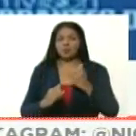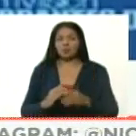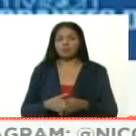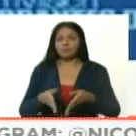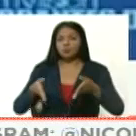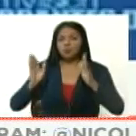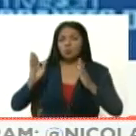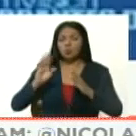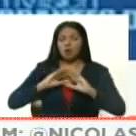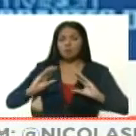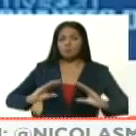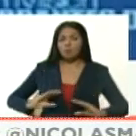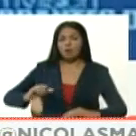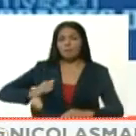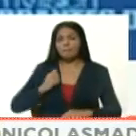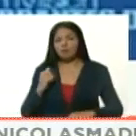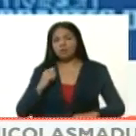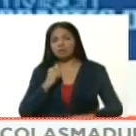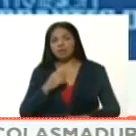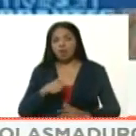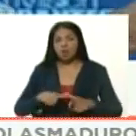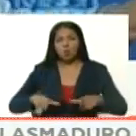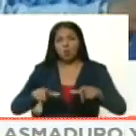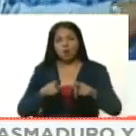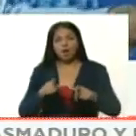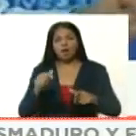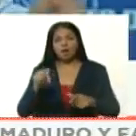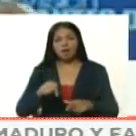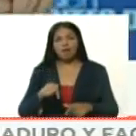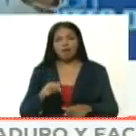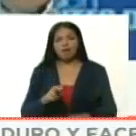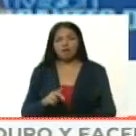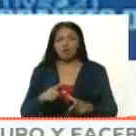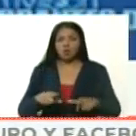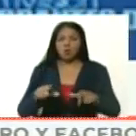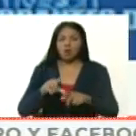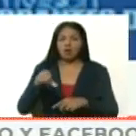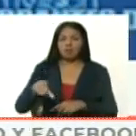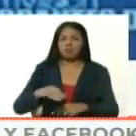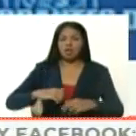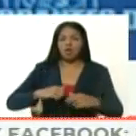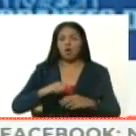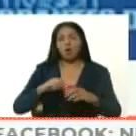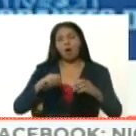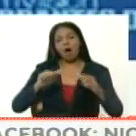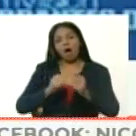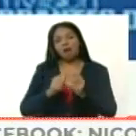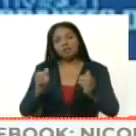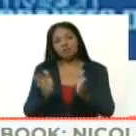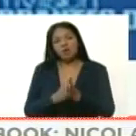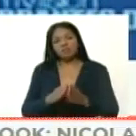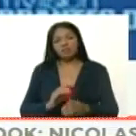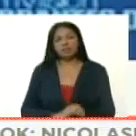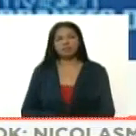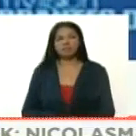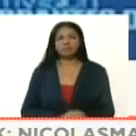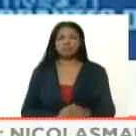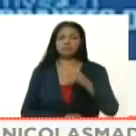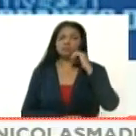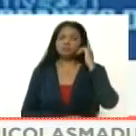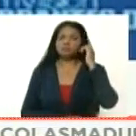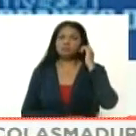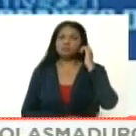sede del Cuerpo de Policía Nacional Bolivariana, ubicado en el estado Anzoátegui. General Estrada Paredes, me